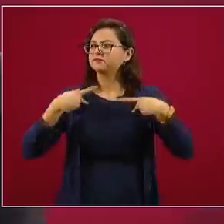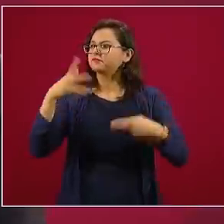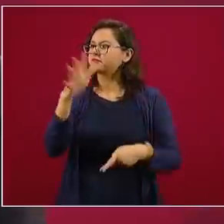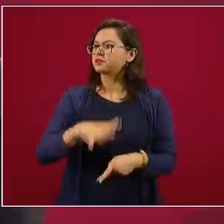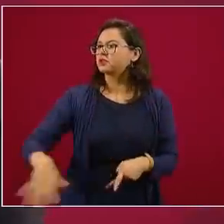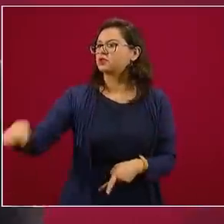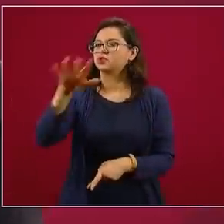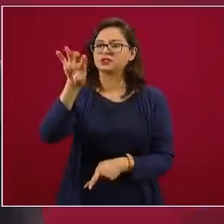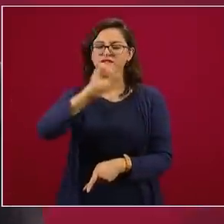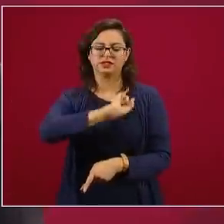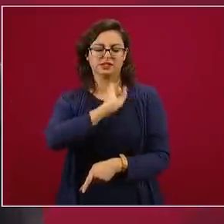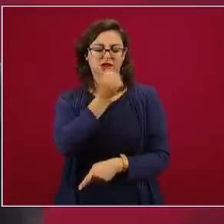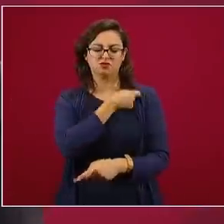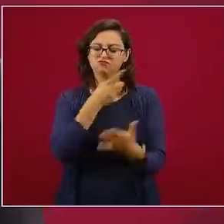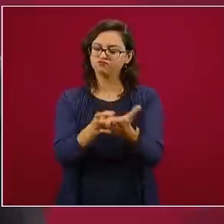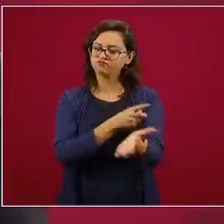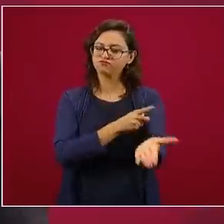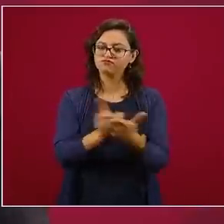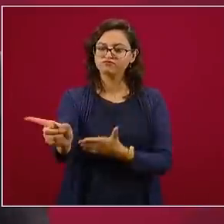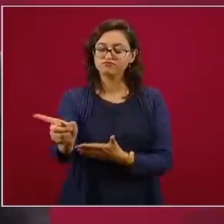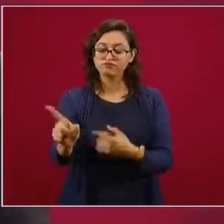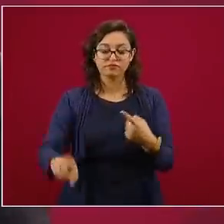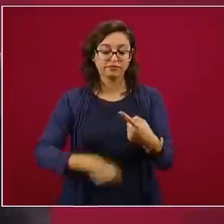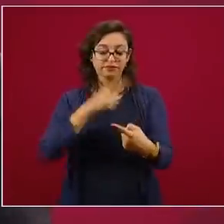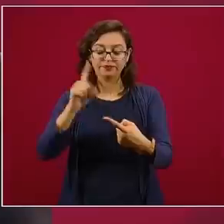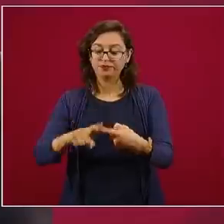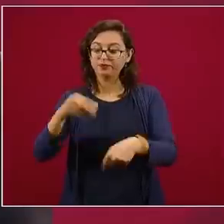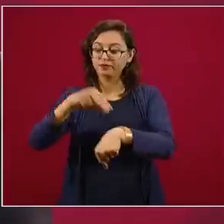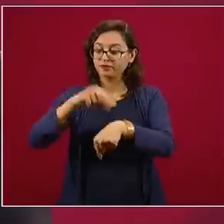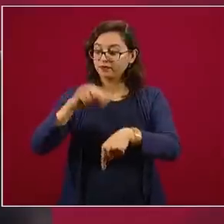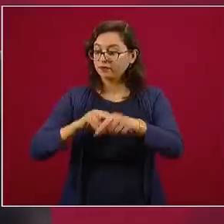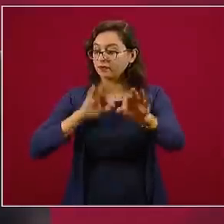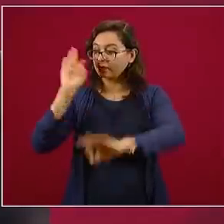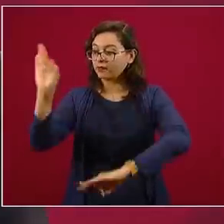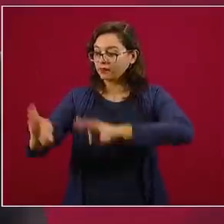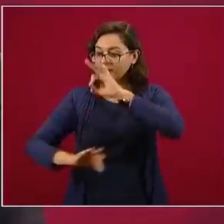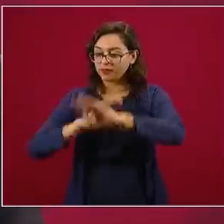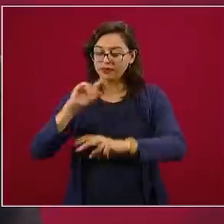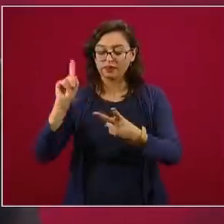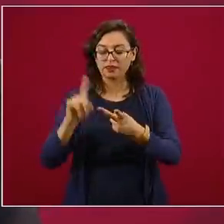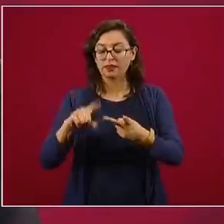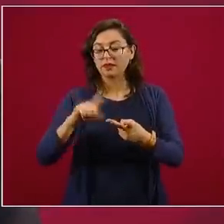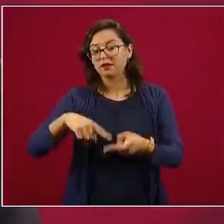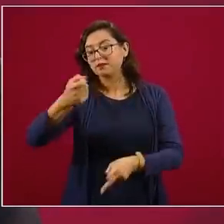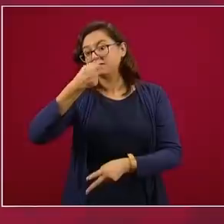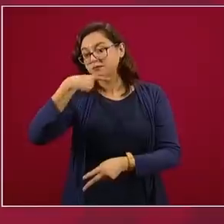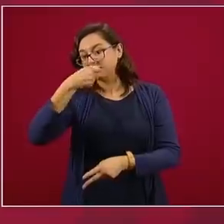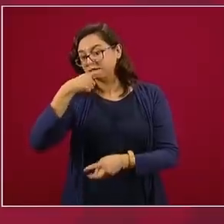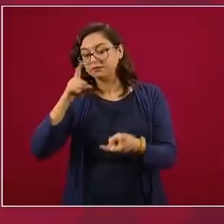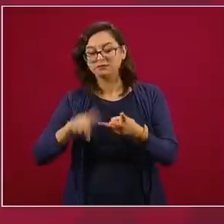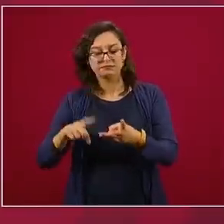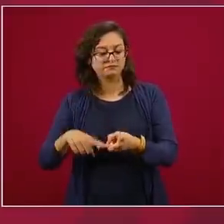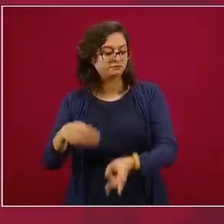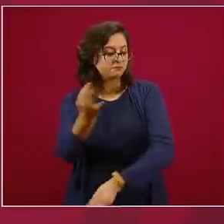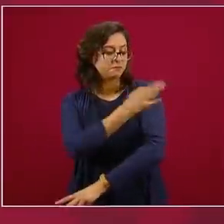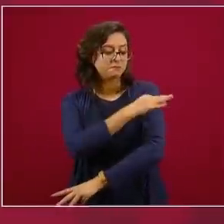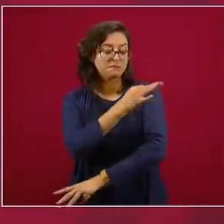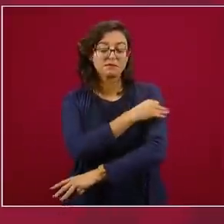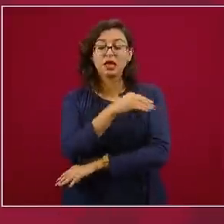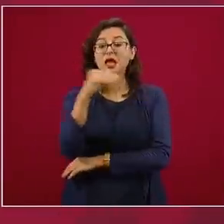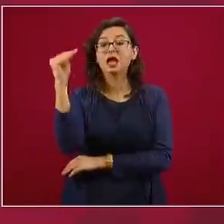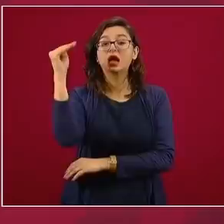Y es atención médica, medicamentos y vacunas gratuitas, para que